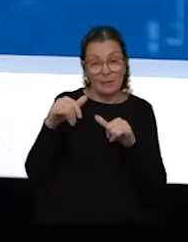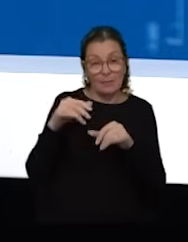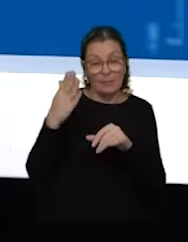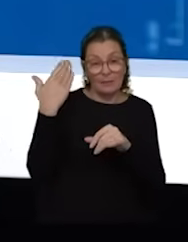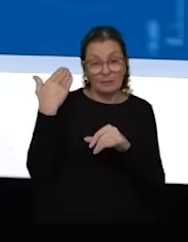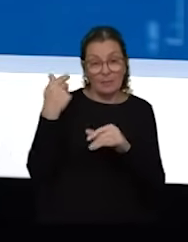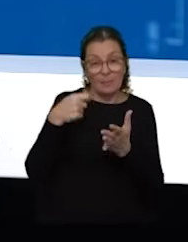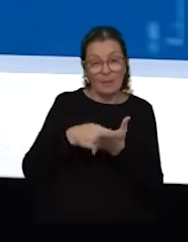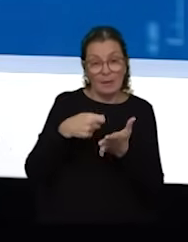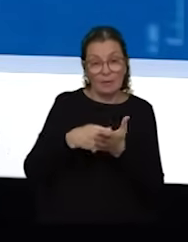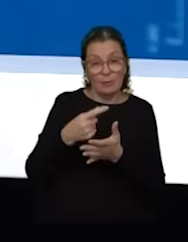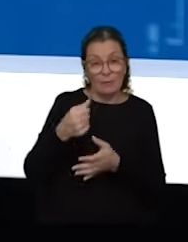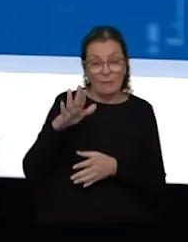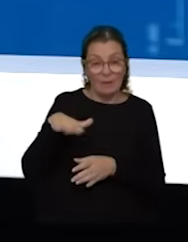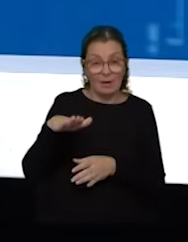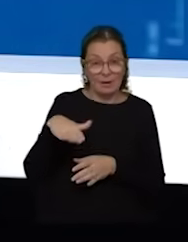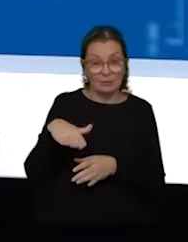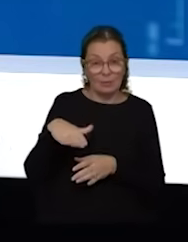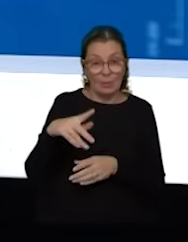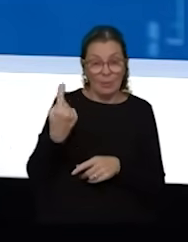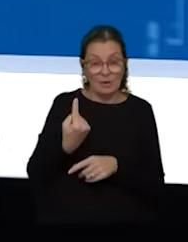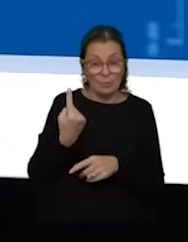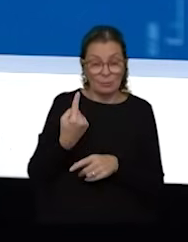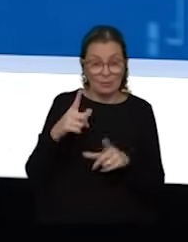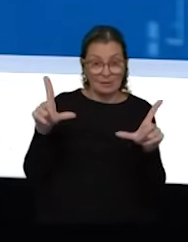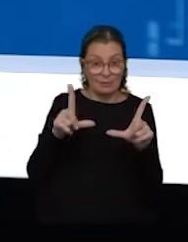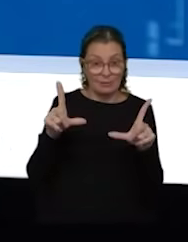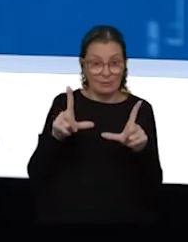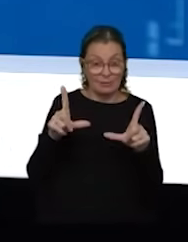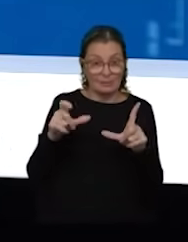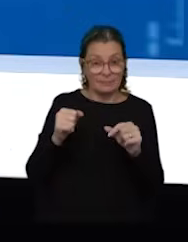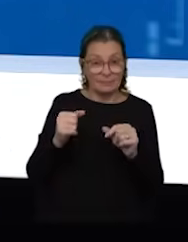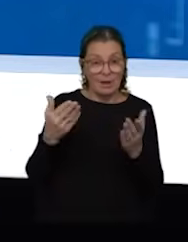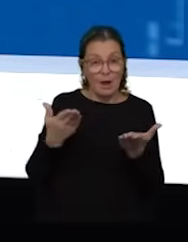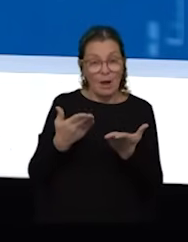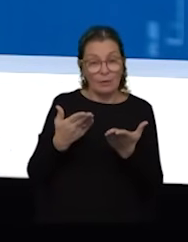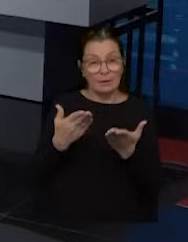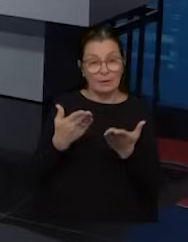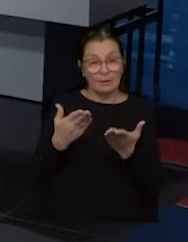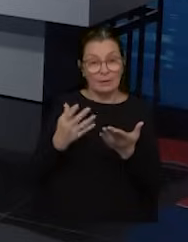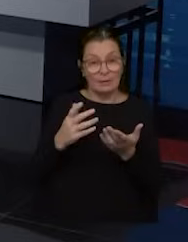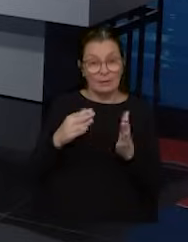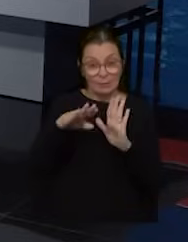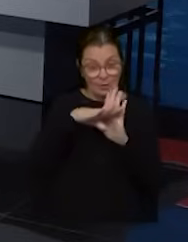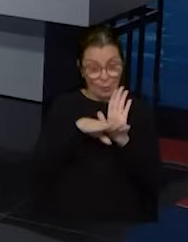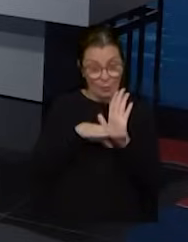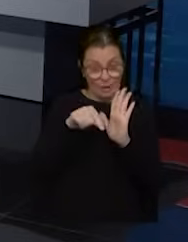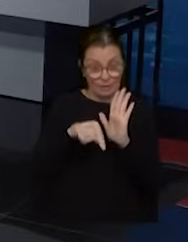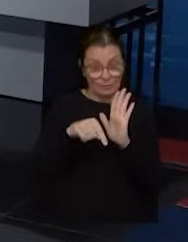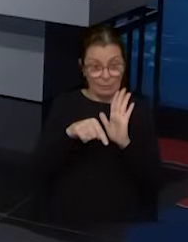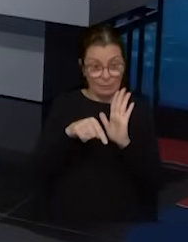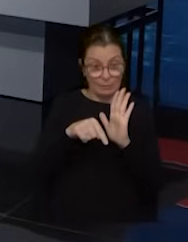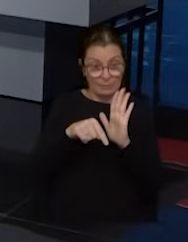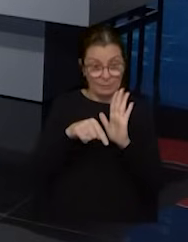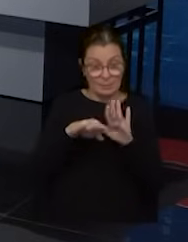campaña pasada pagaron mucho más barato el minuto en televisión ahora eso ahora se regula y Y eso ahora se regula